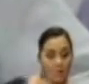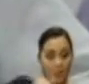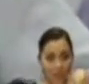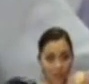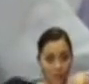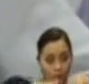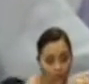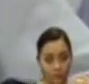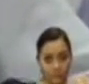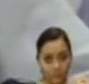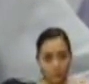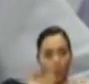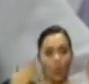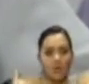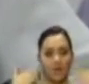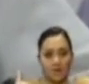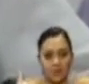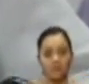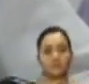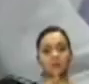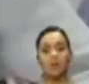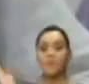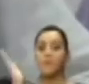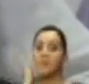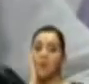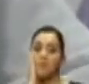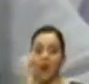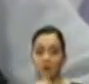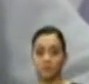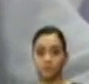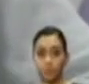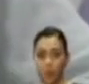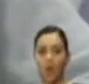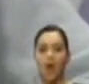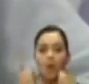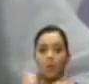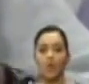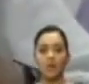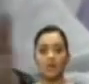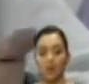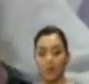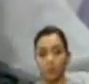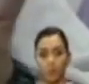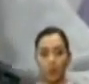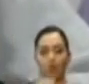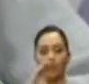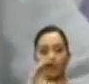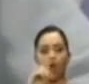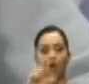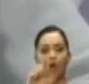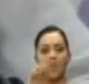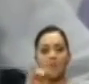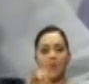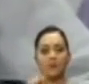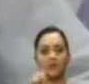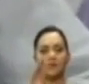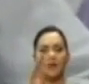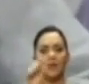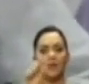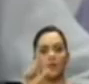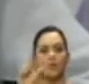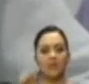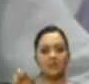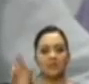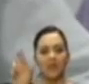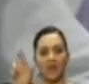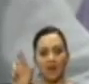tierra, porque por el lado materno también, Delgado Rendón, los Rendón son de Balsar, en ese tiempo Colimes era parroquia de